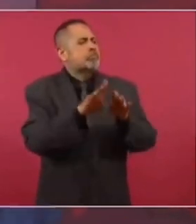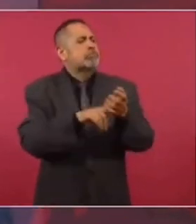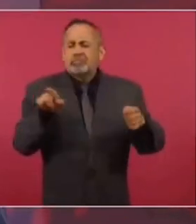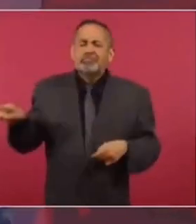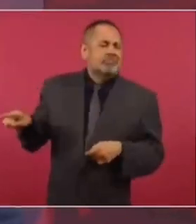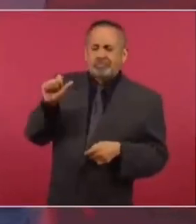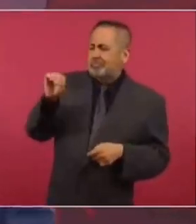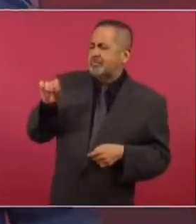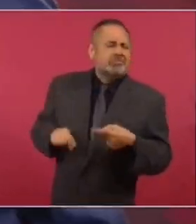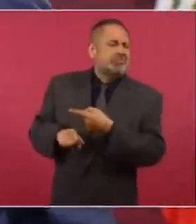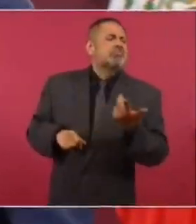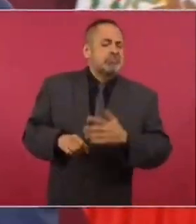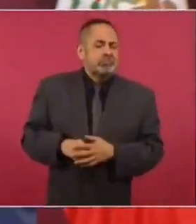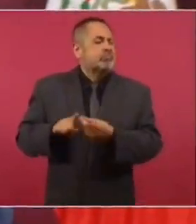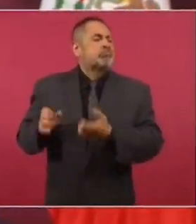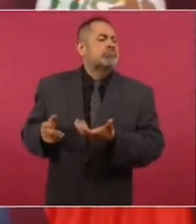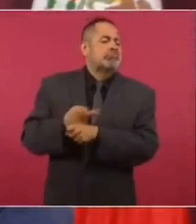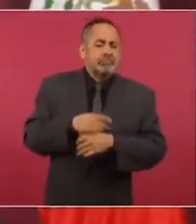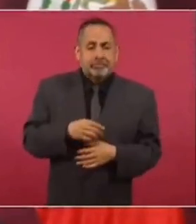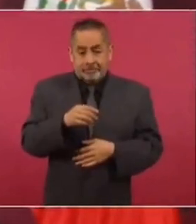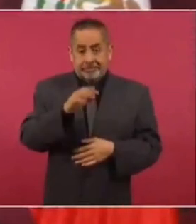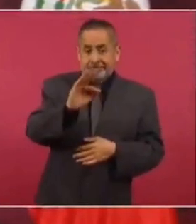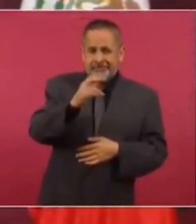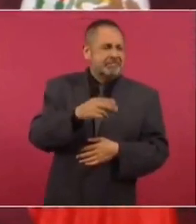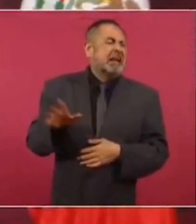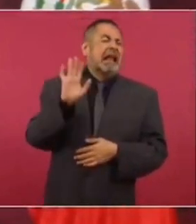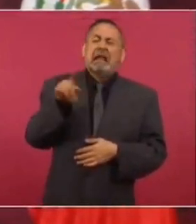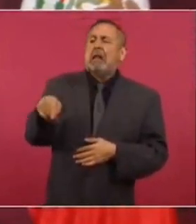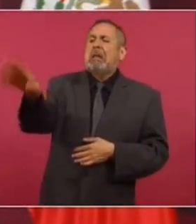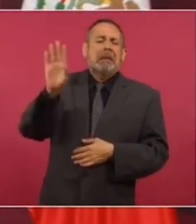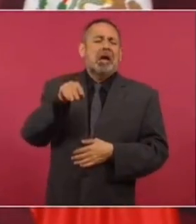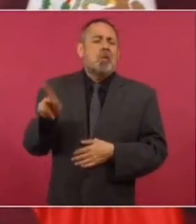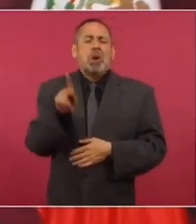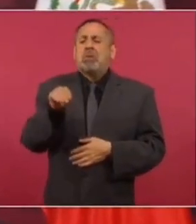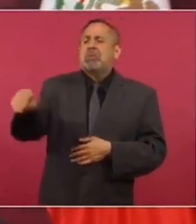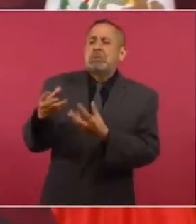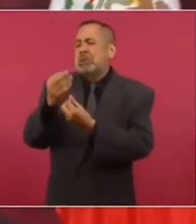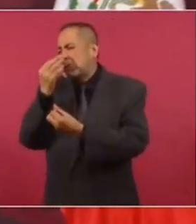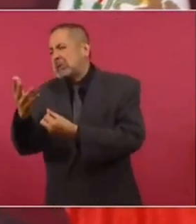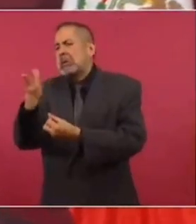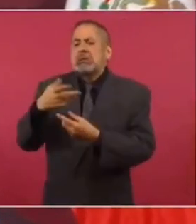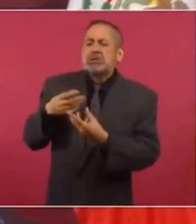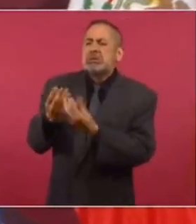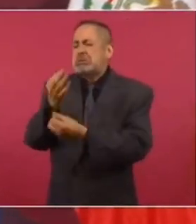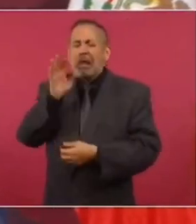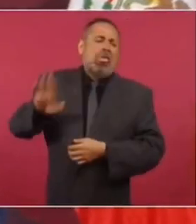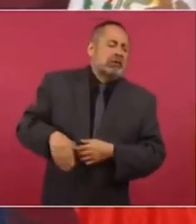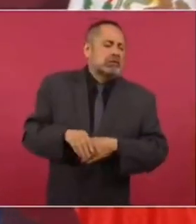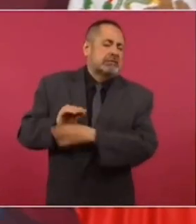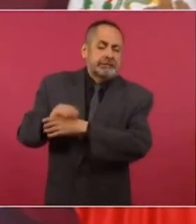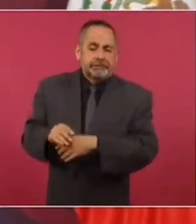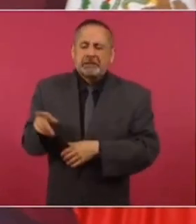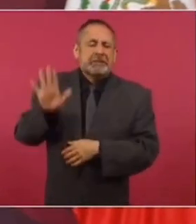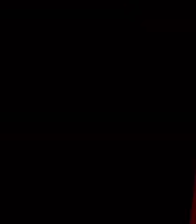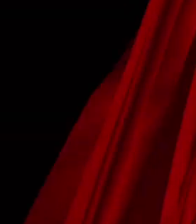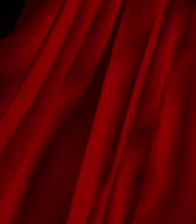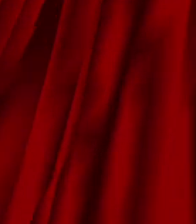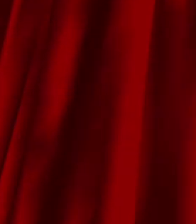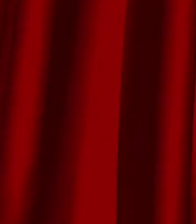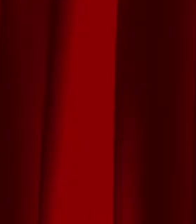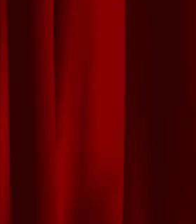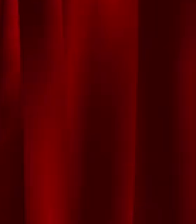está López Obrador? ¿En dónde anda? Ahí anda, en los pueblos, reuniéndose con 5, con 10 gentes. Como loquito.